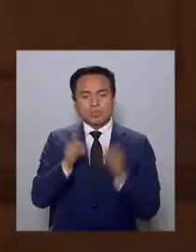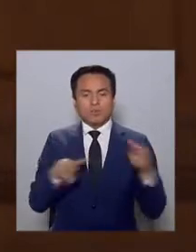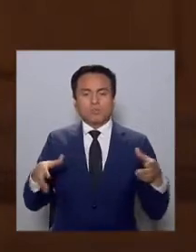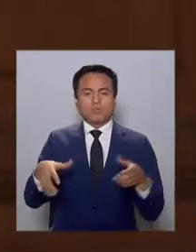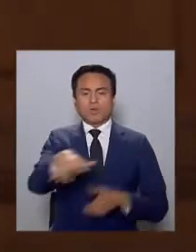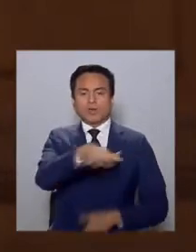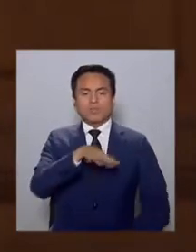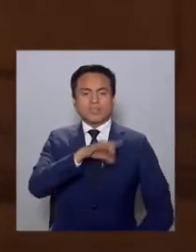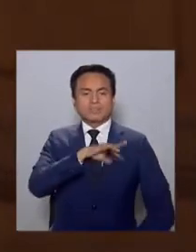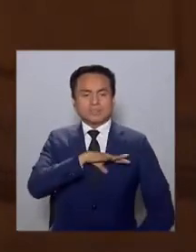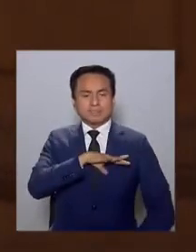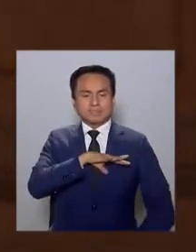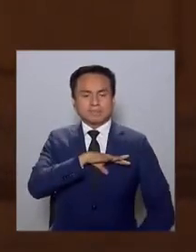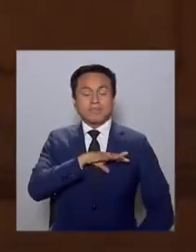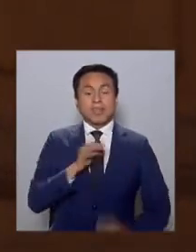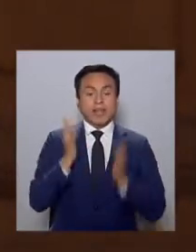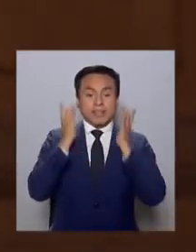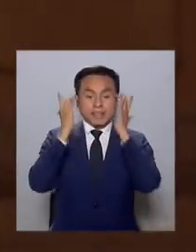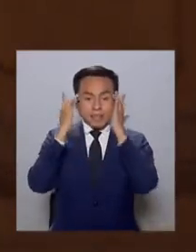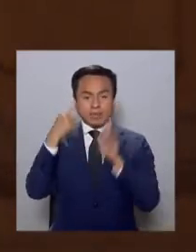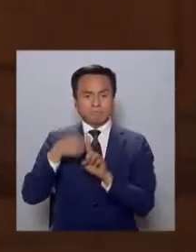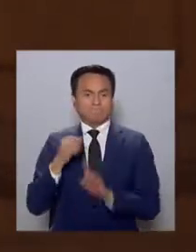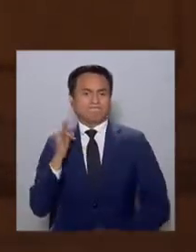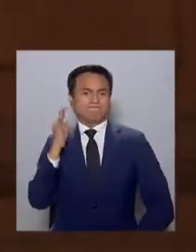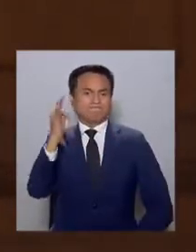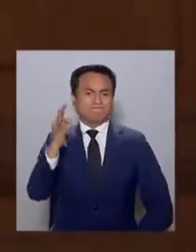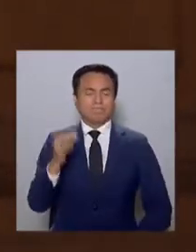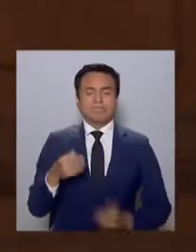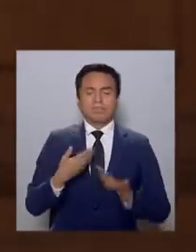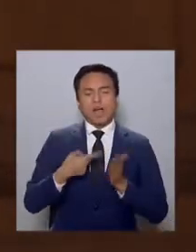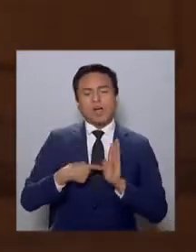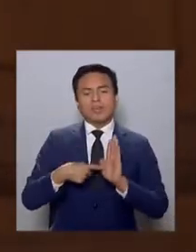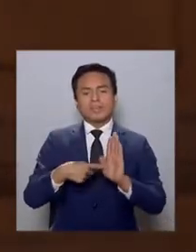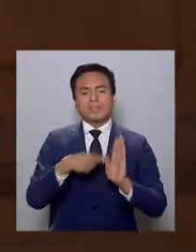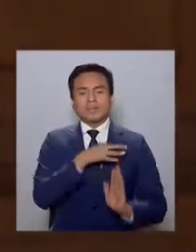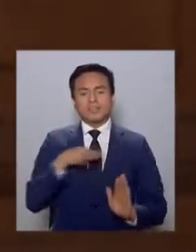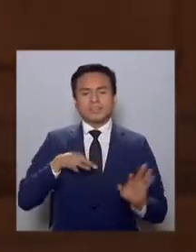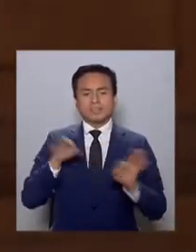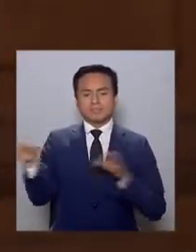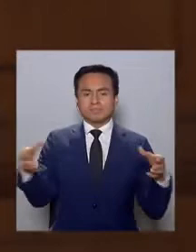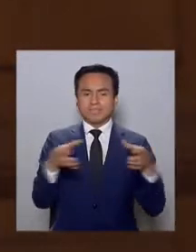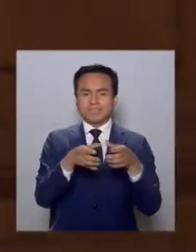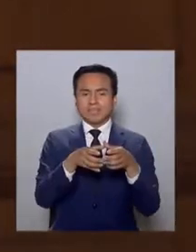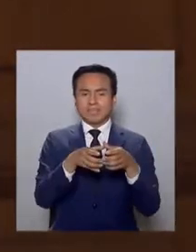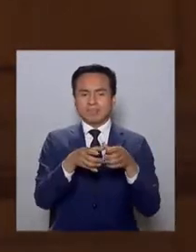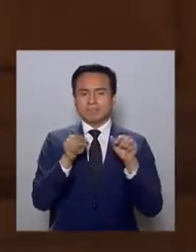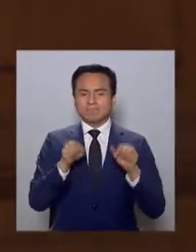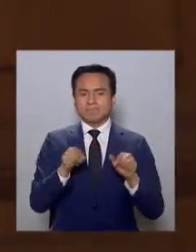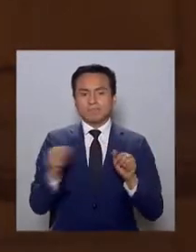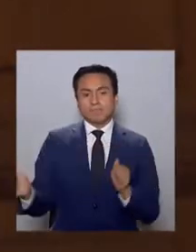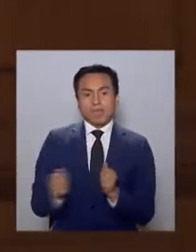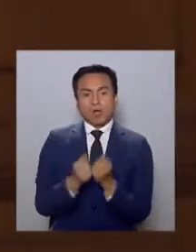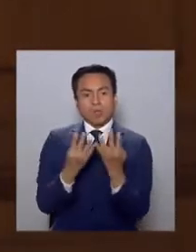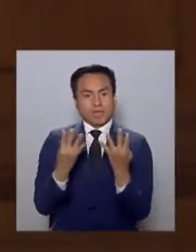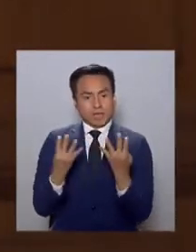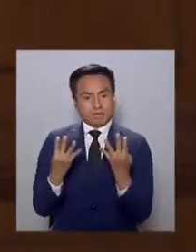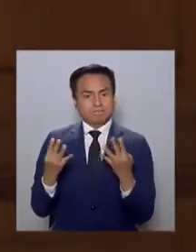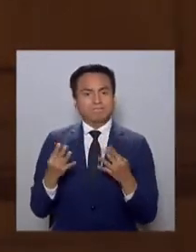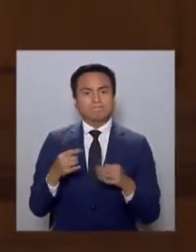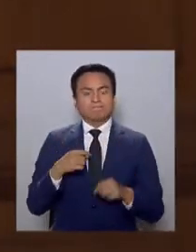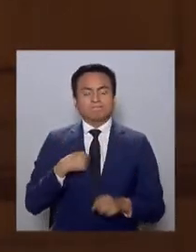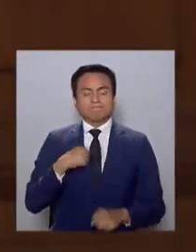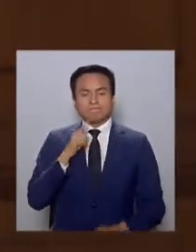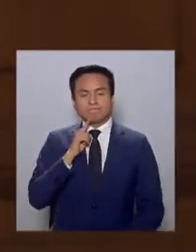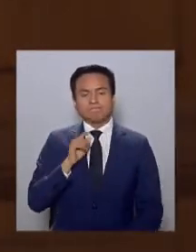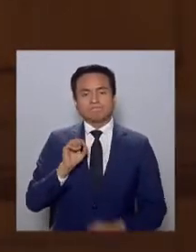Chile. Con alegría y esperanza damos a conocer el gabinete ministerial que me acompañará cuando